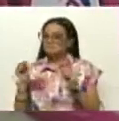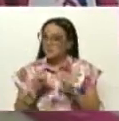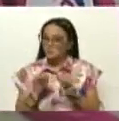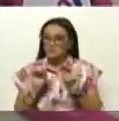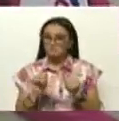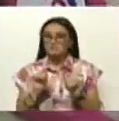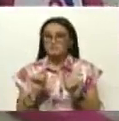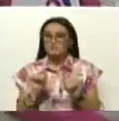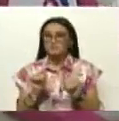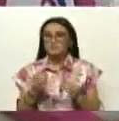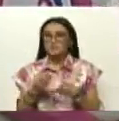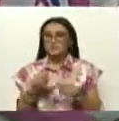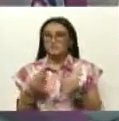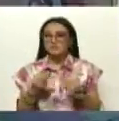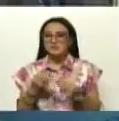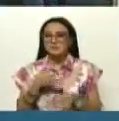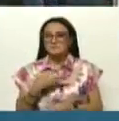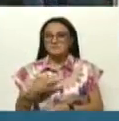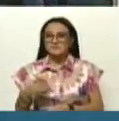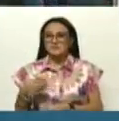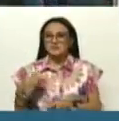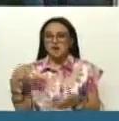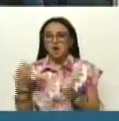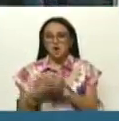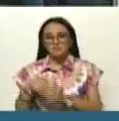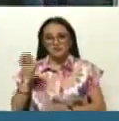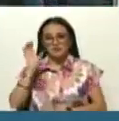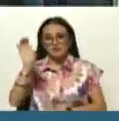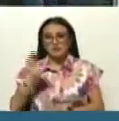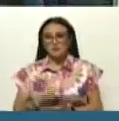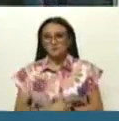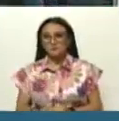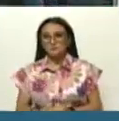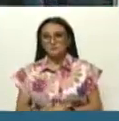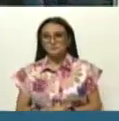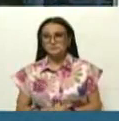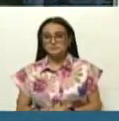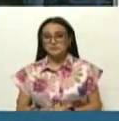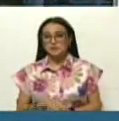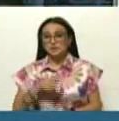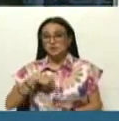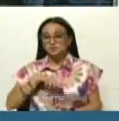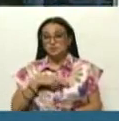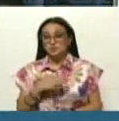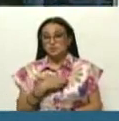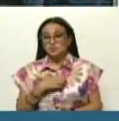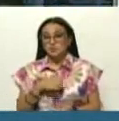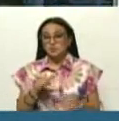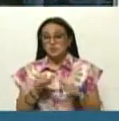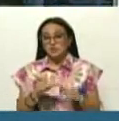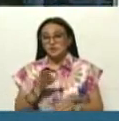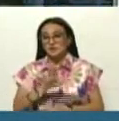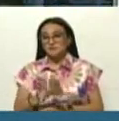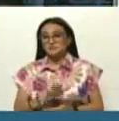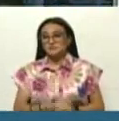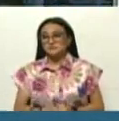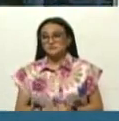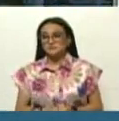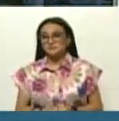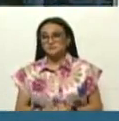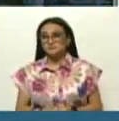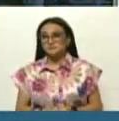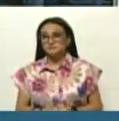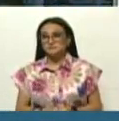que le hicieron al presidente Evo, un golpe de Estado. Los pueblos no podemos quedarnos así, como que no estuviera ocurriendo